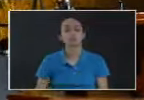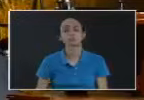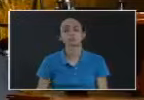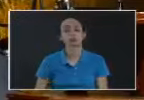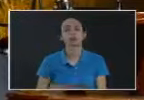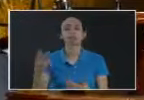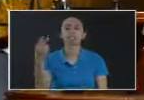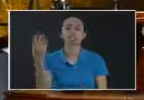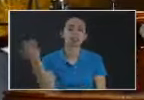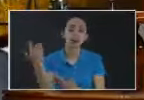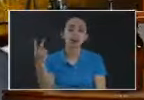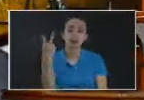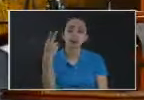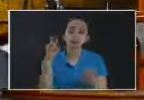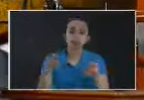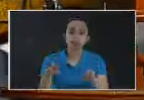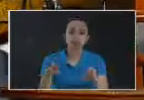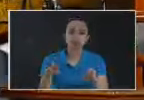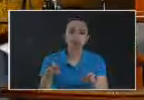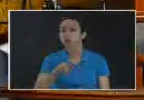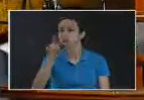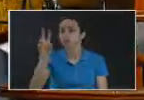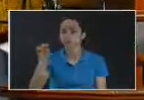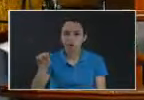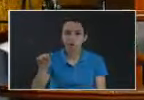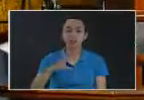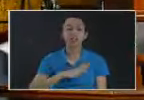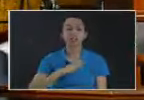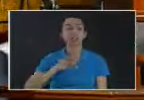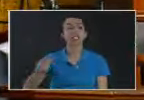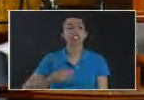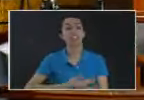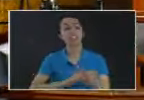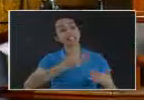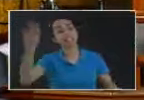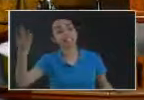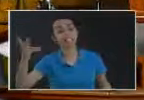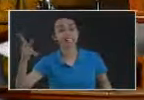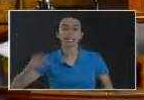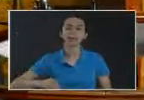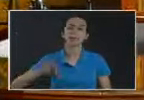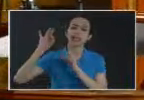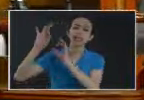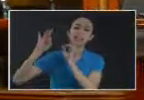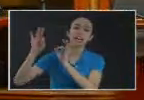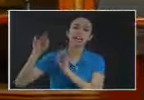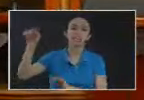No, al contrario, tenemos que hacer un desfile para allá y irlos a bombardear a ellos, ¿va?